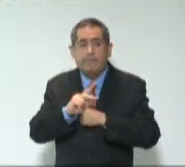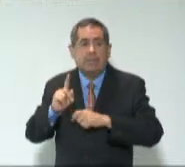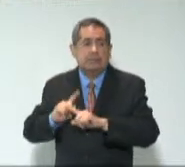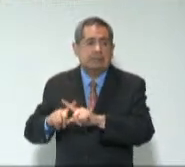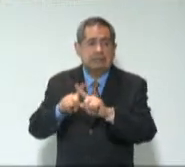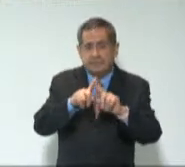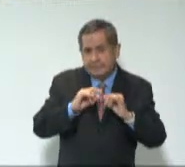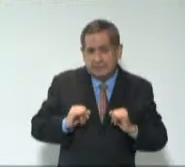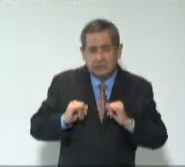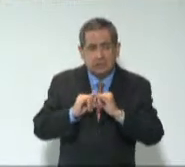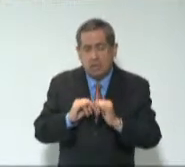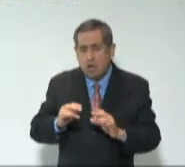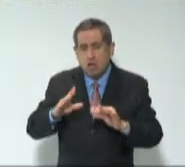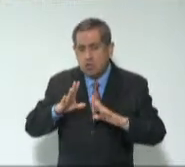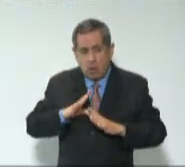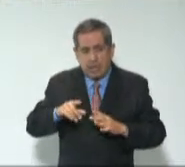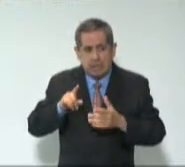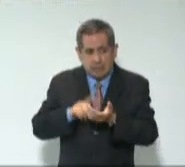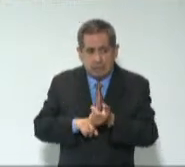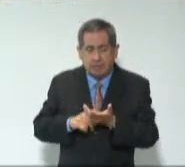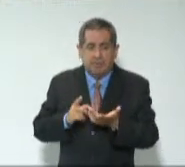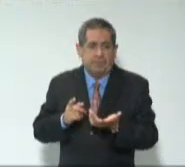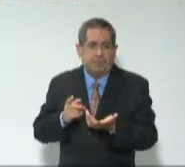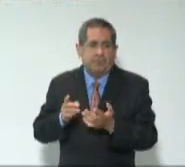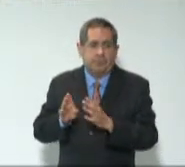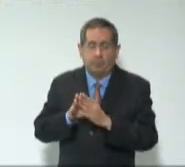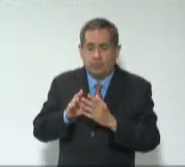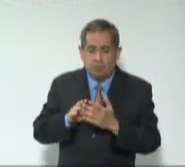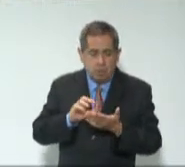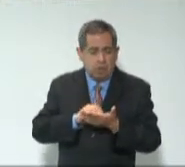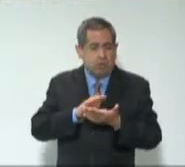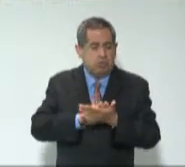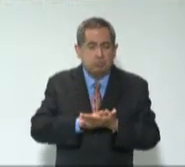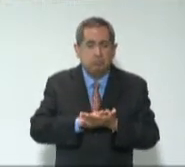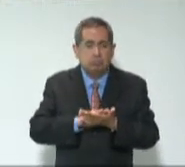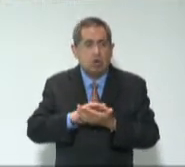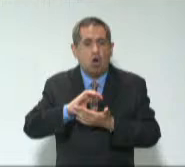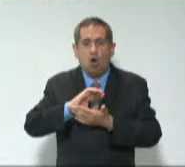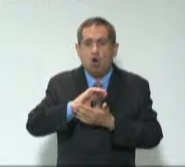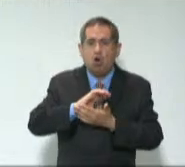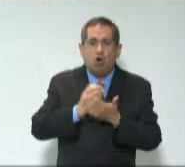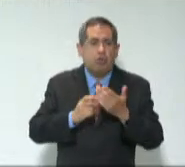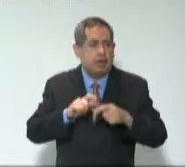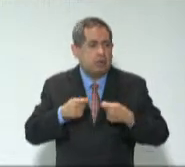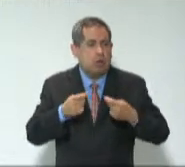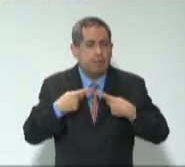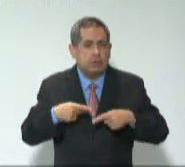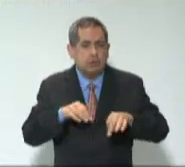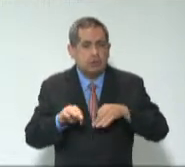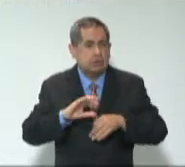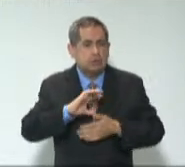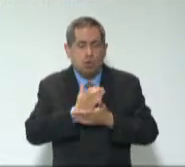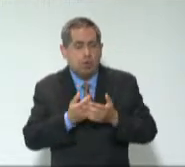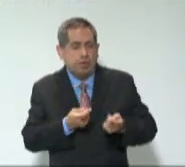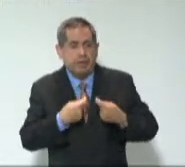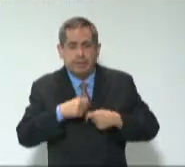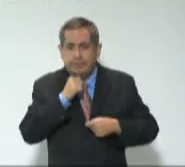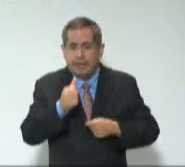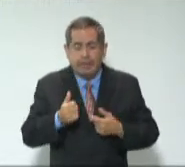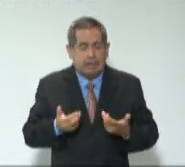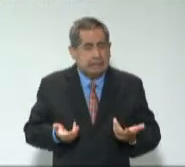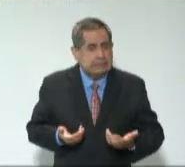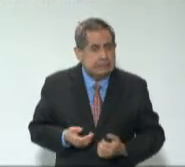instituciones no estaban reportando sobre contratación de personal Entonces en ese